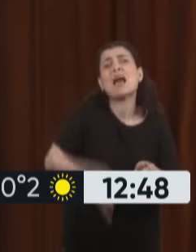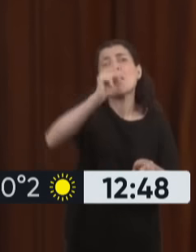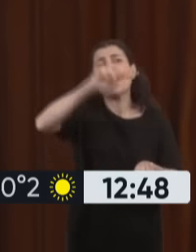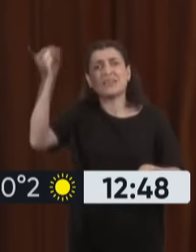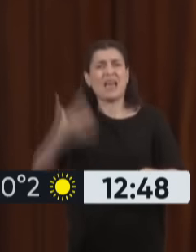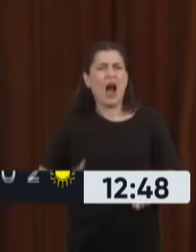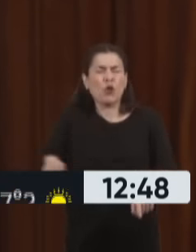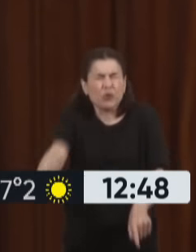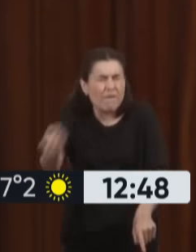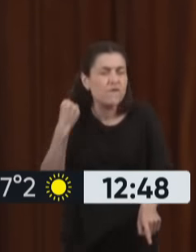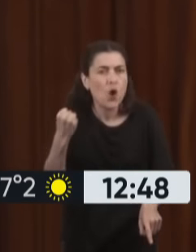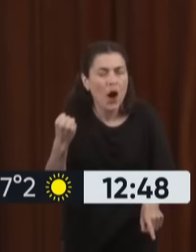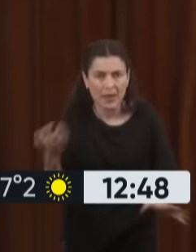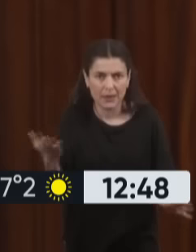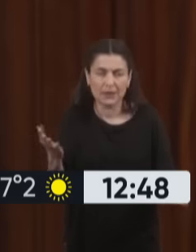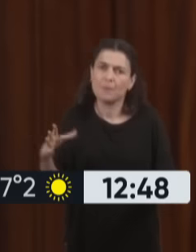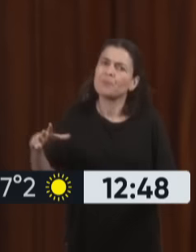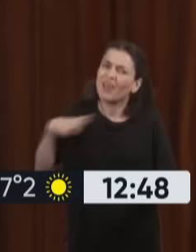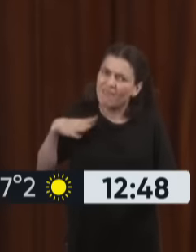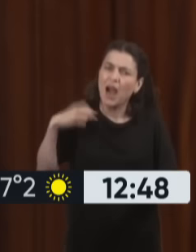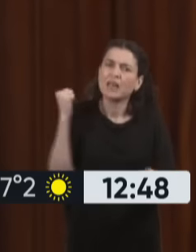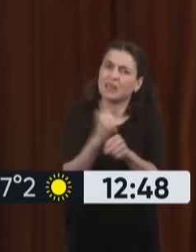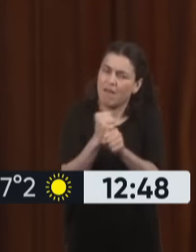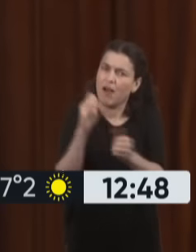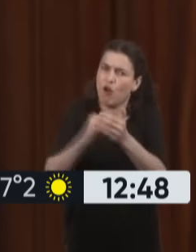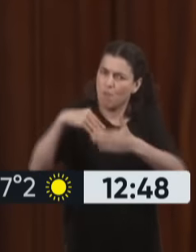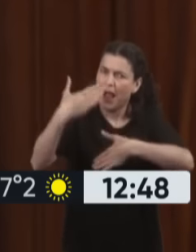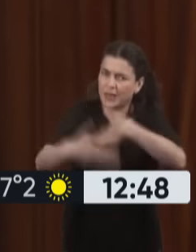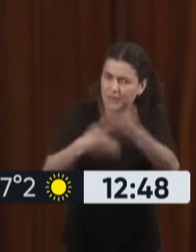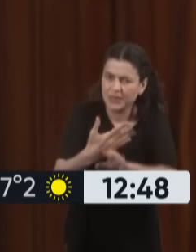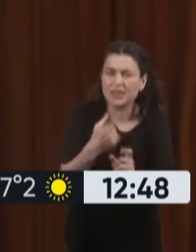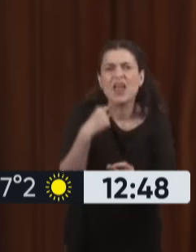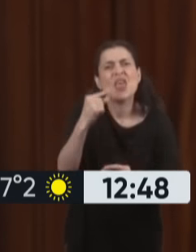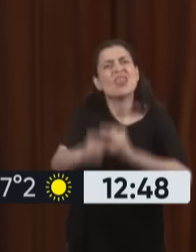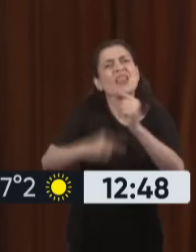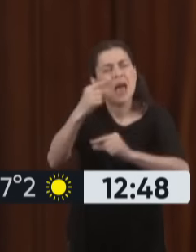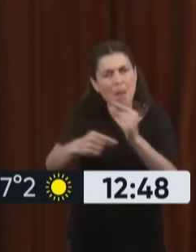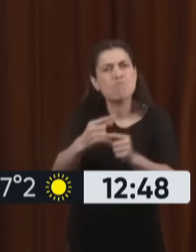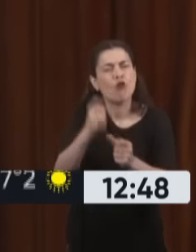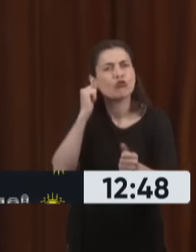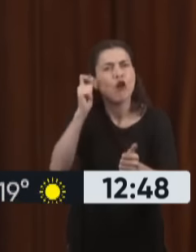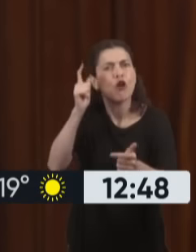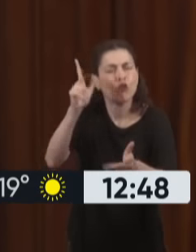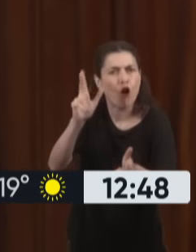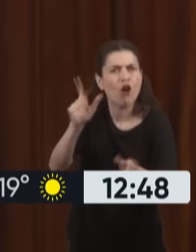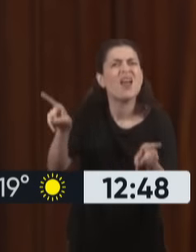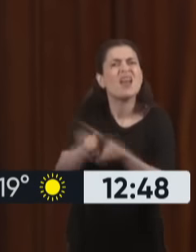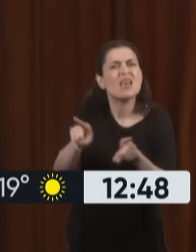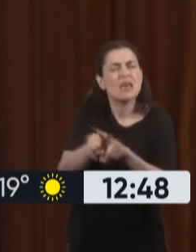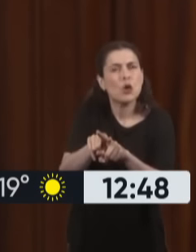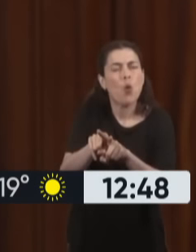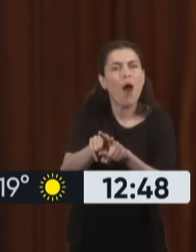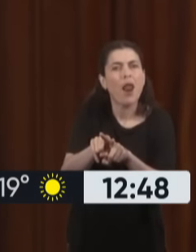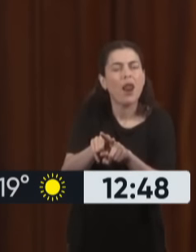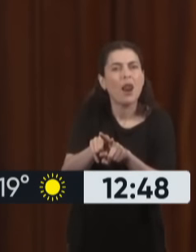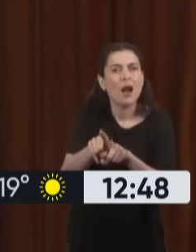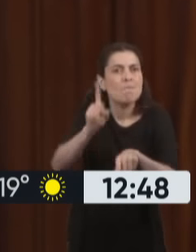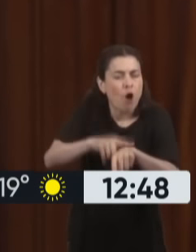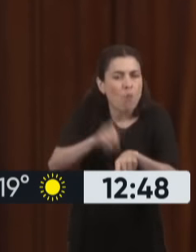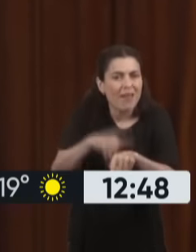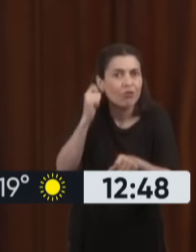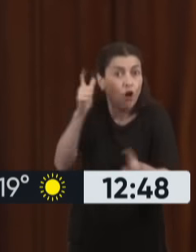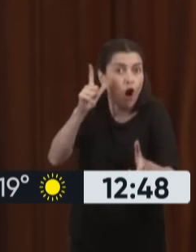Aún nos queda mucho trabajo por delante, sabiendo que cada paso, por pequeño que parezca, representa un peso que le quitamos de encima al sector